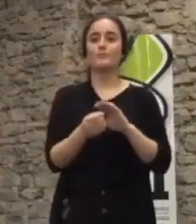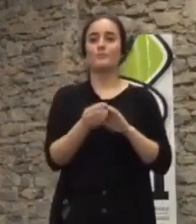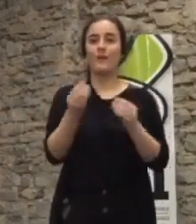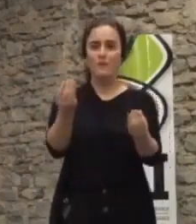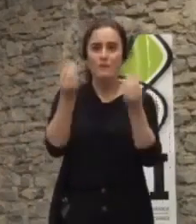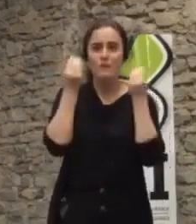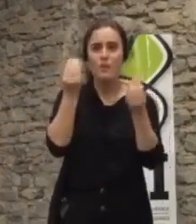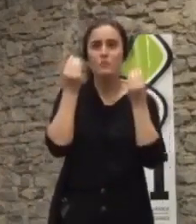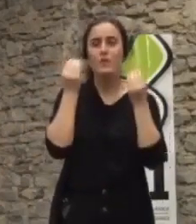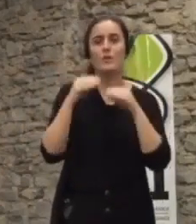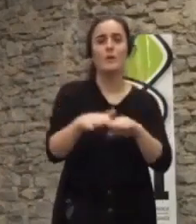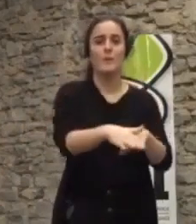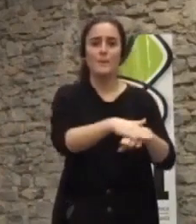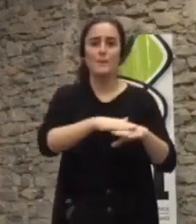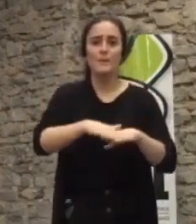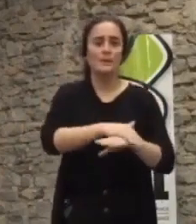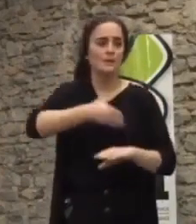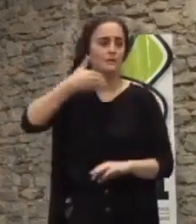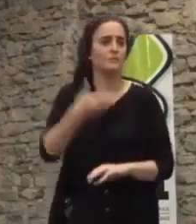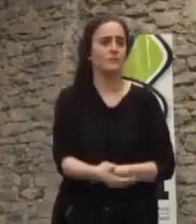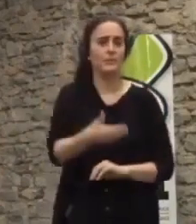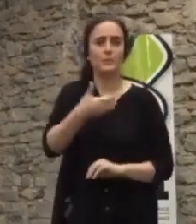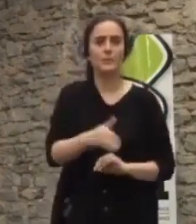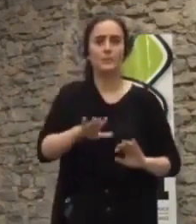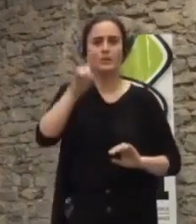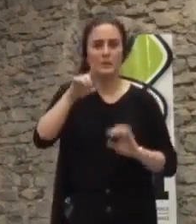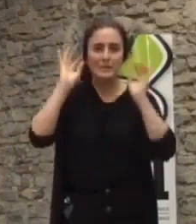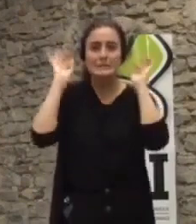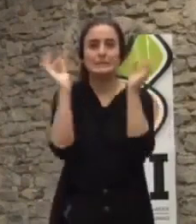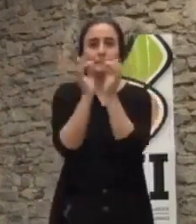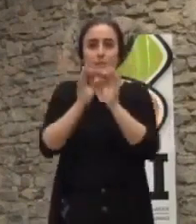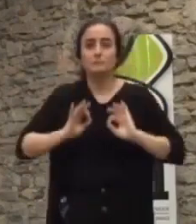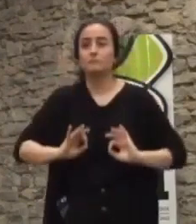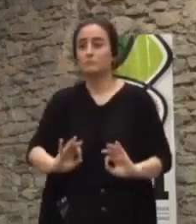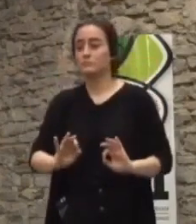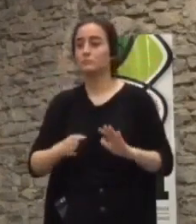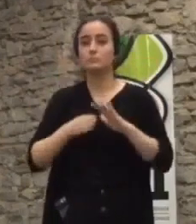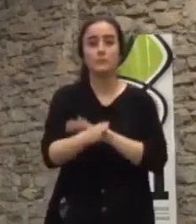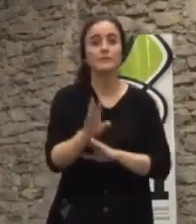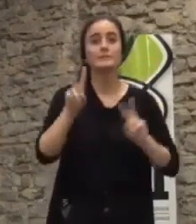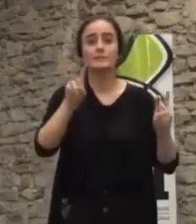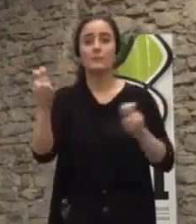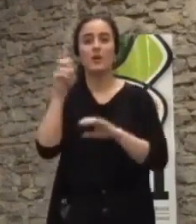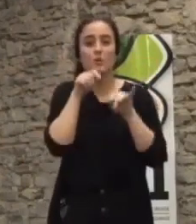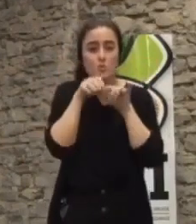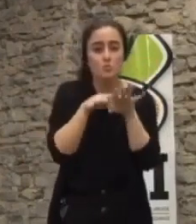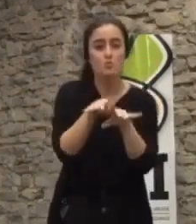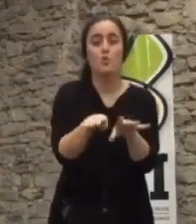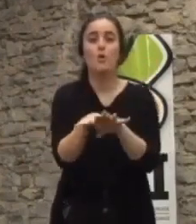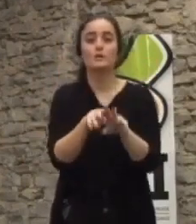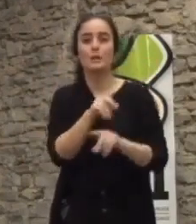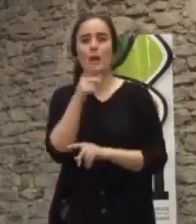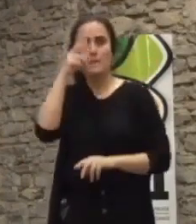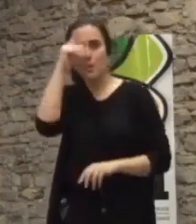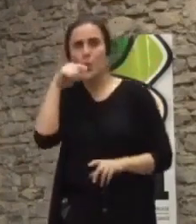una formación básica muy potente, sino que también asisten a seminarios específicos sobre rumores que les preocupan de la realidad